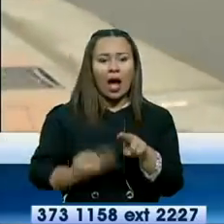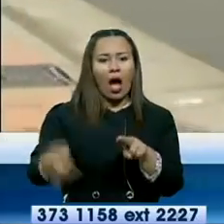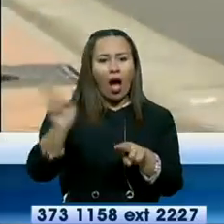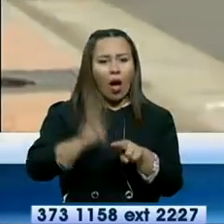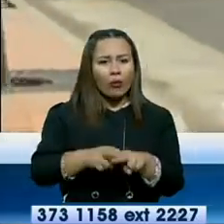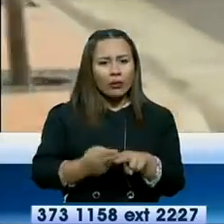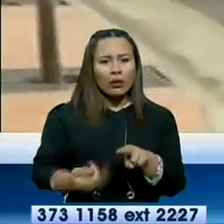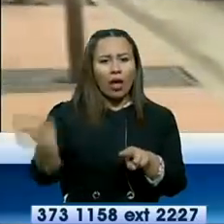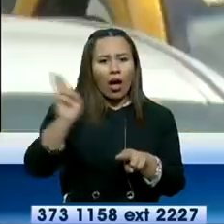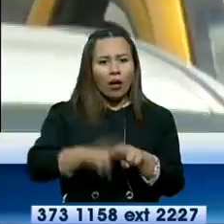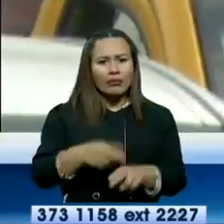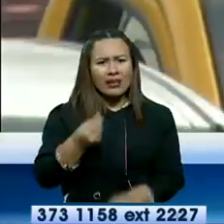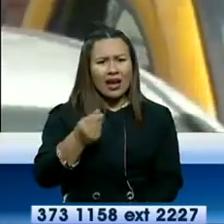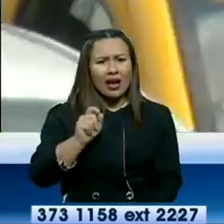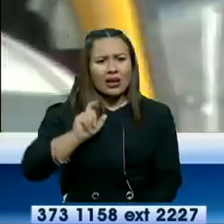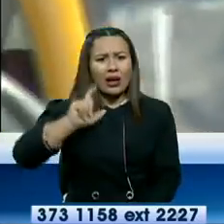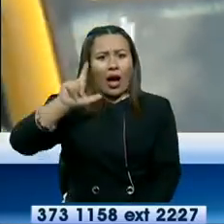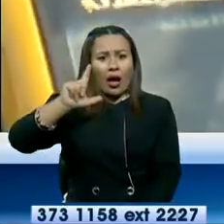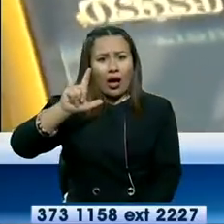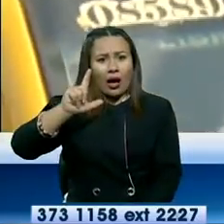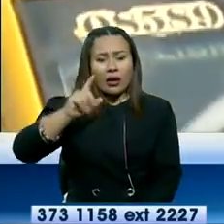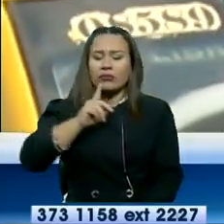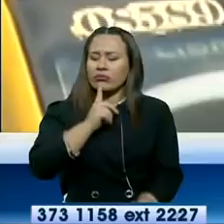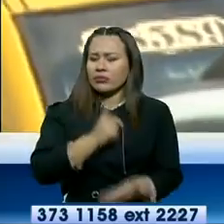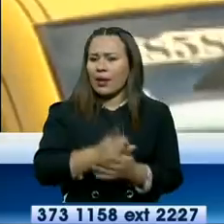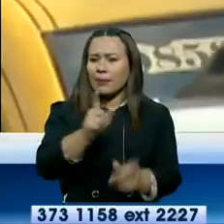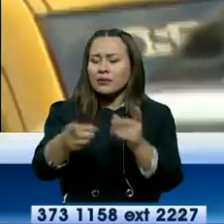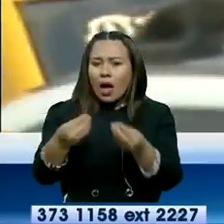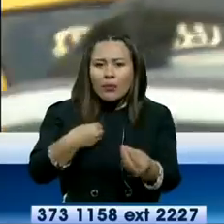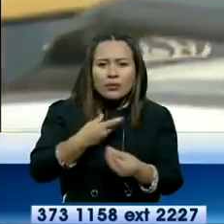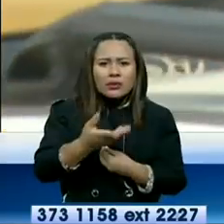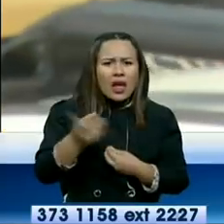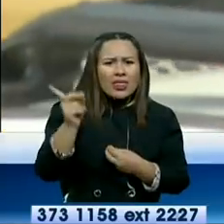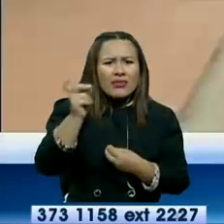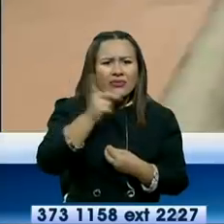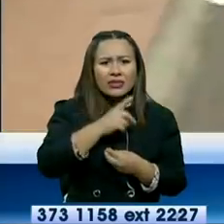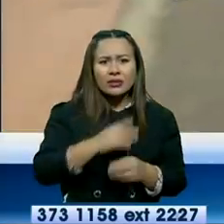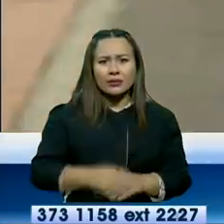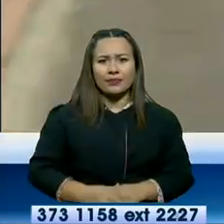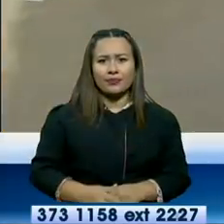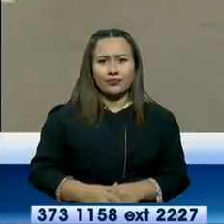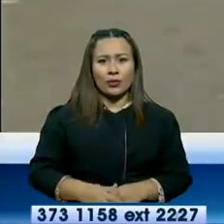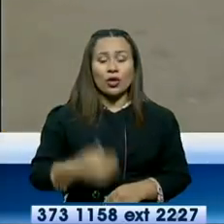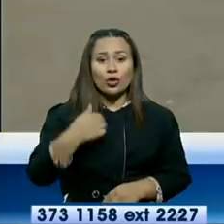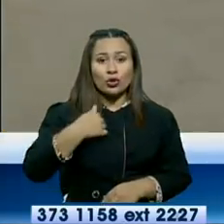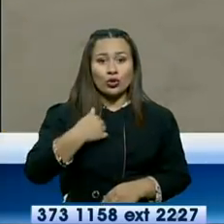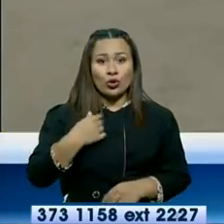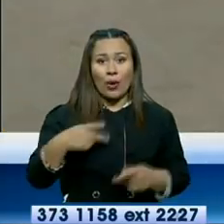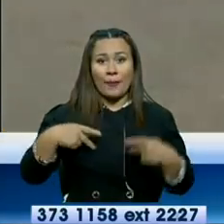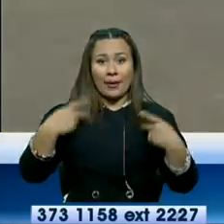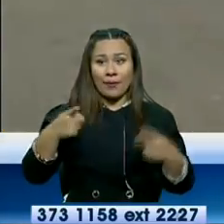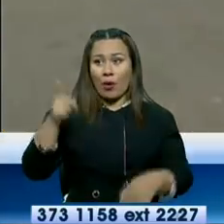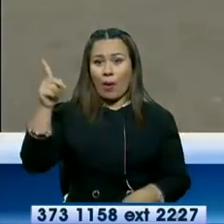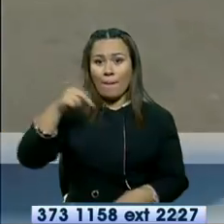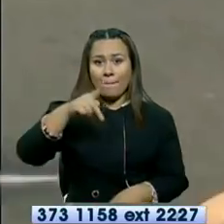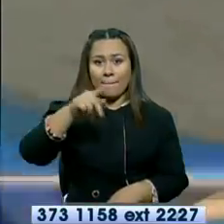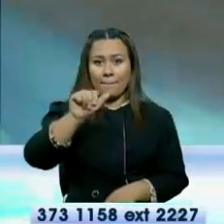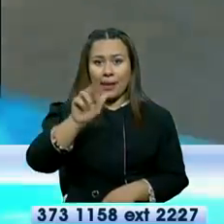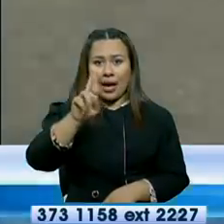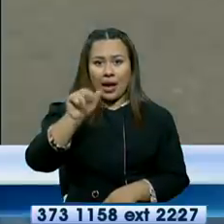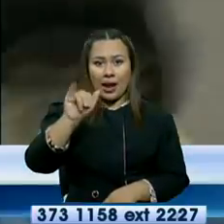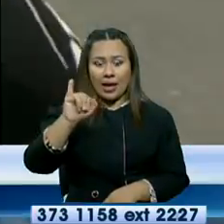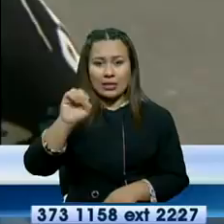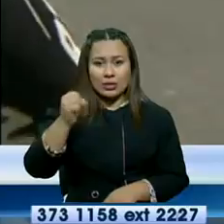que los precios de las carreras se han elevado de manera injustificada. al paraíso que vivo y siempre